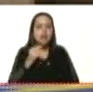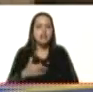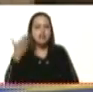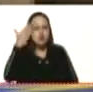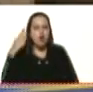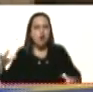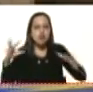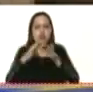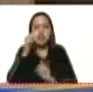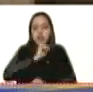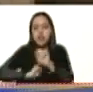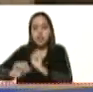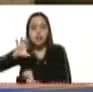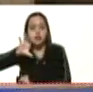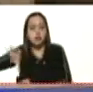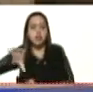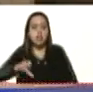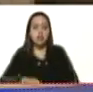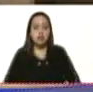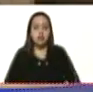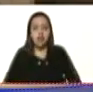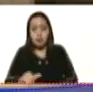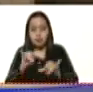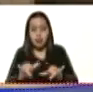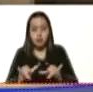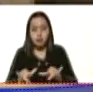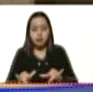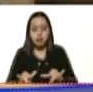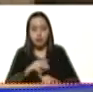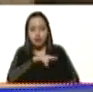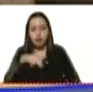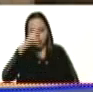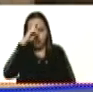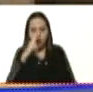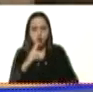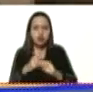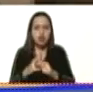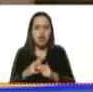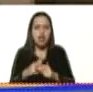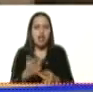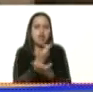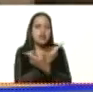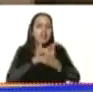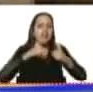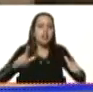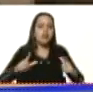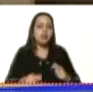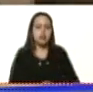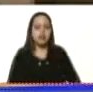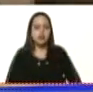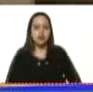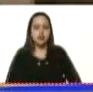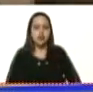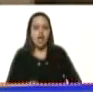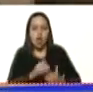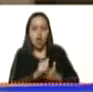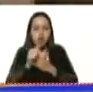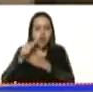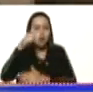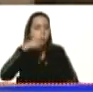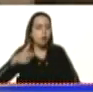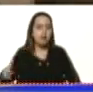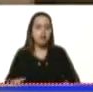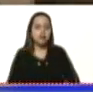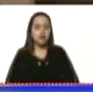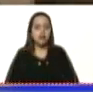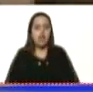para defender a su patria. Por eso nuestro mayor homenaje a los libertadores, a los próceres civiles, a